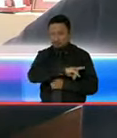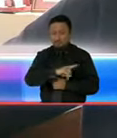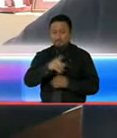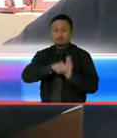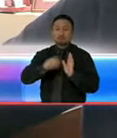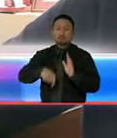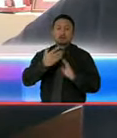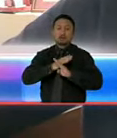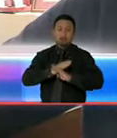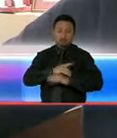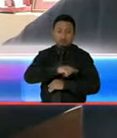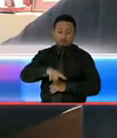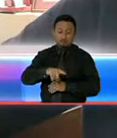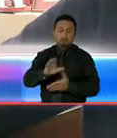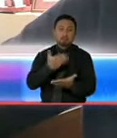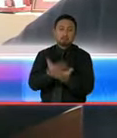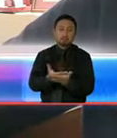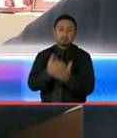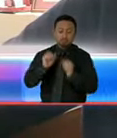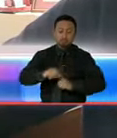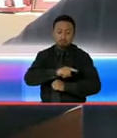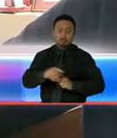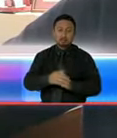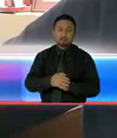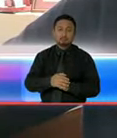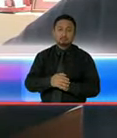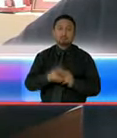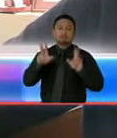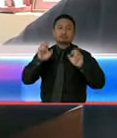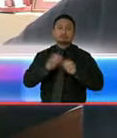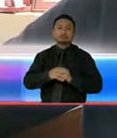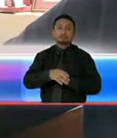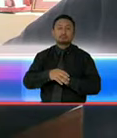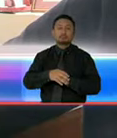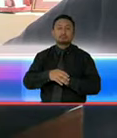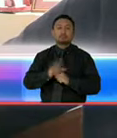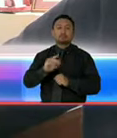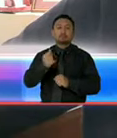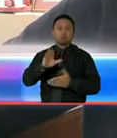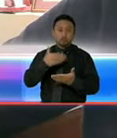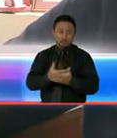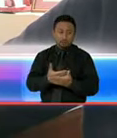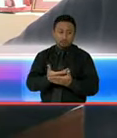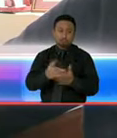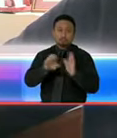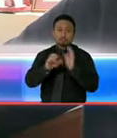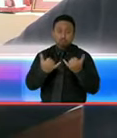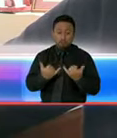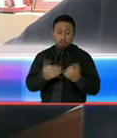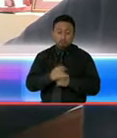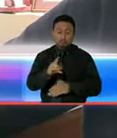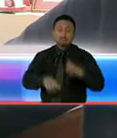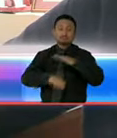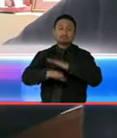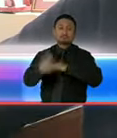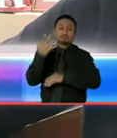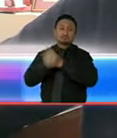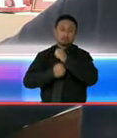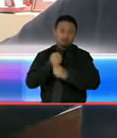planteado que se aplique la pena de asociación ilícita del 370 del código actual, que tiene una pena máxima de